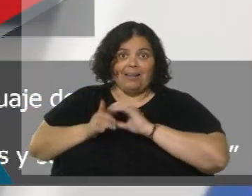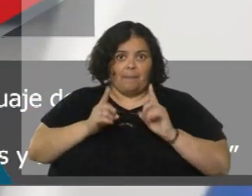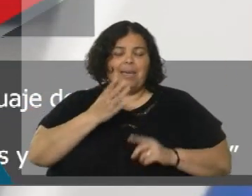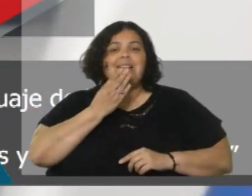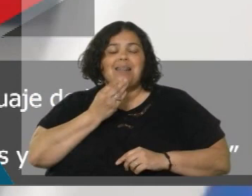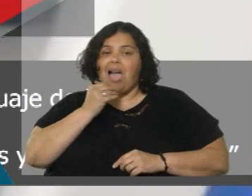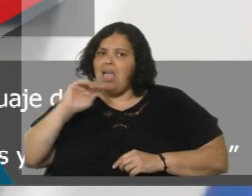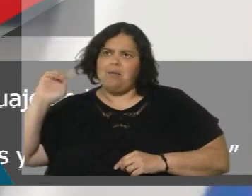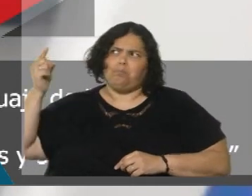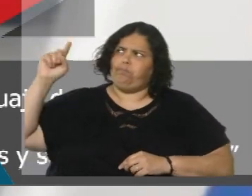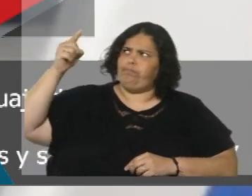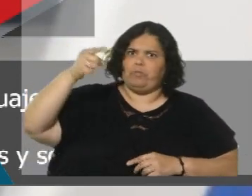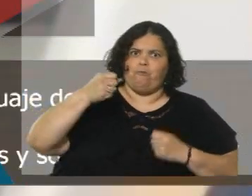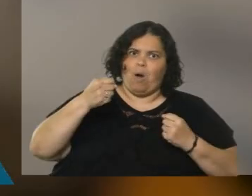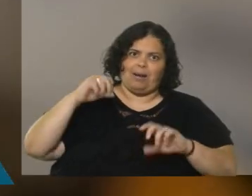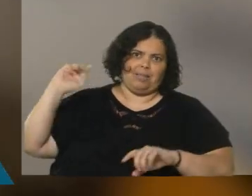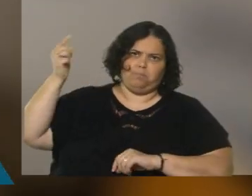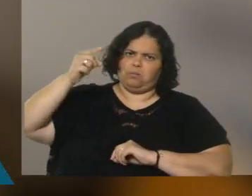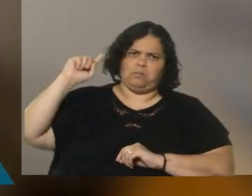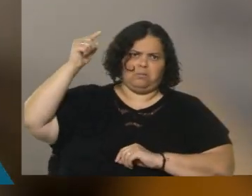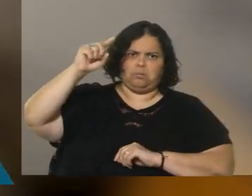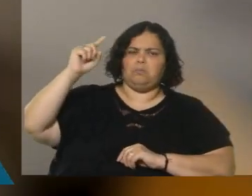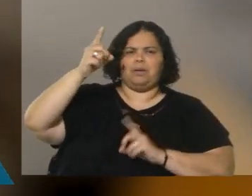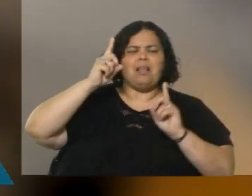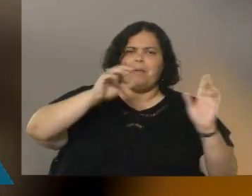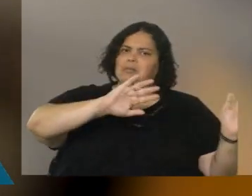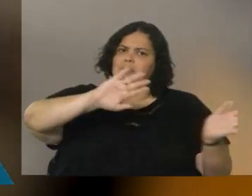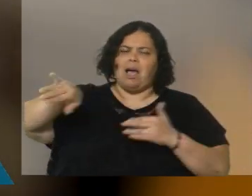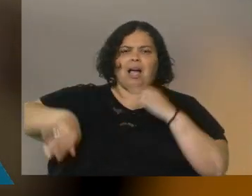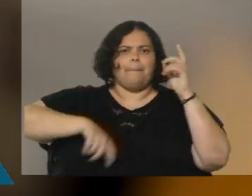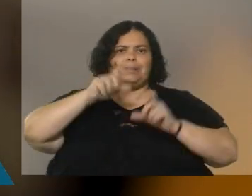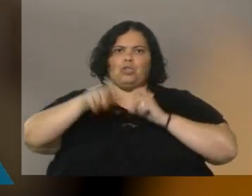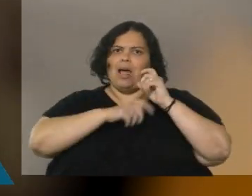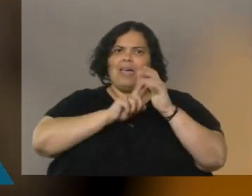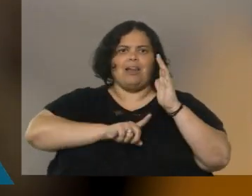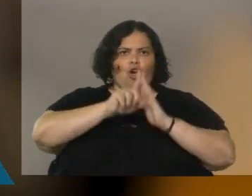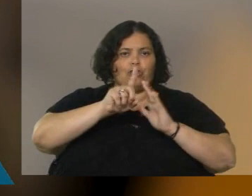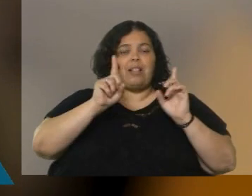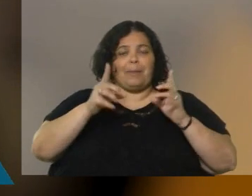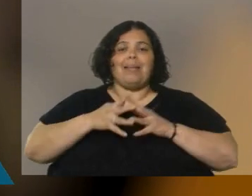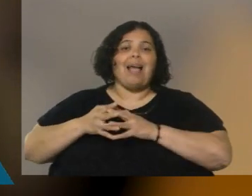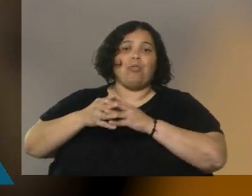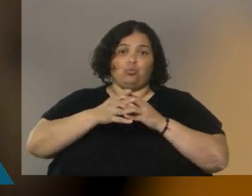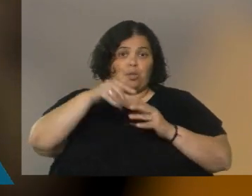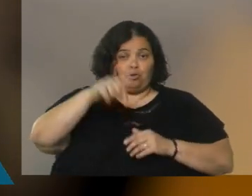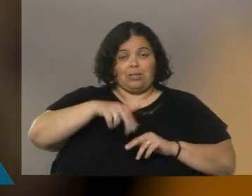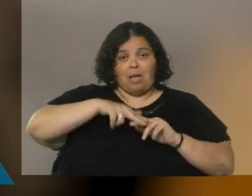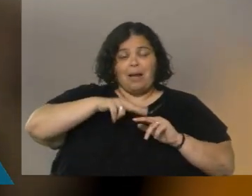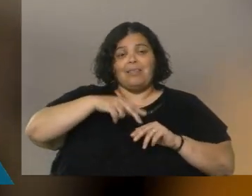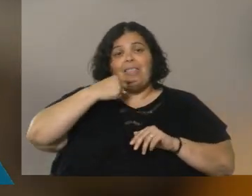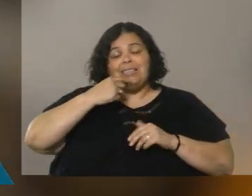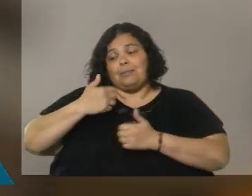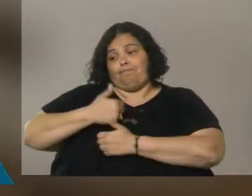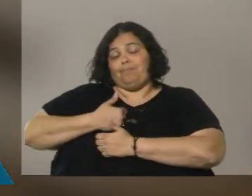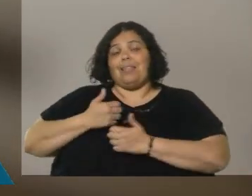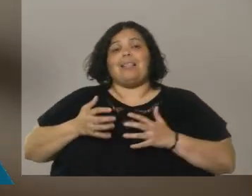intensos ataques de artillería y por aire y ha tenido que evacuar la zona norte Estados Unidos también este martes confirmó que las fuerzas estadounidenses